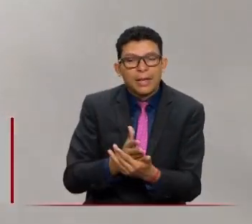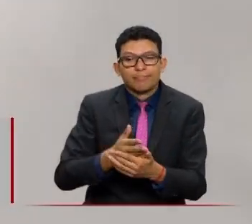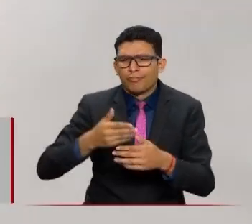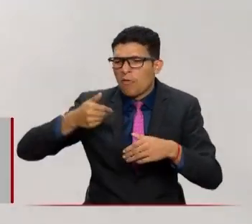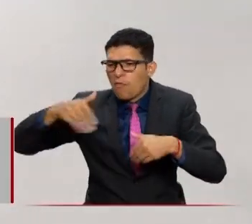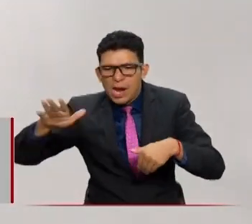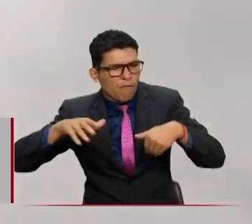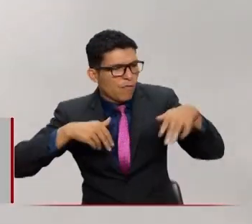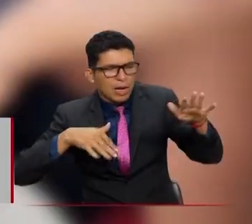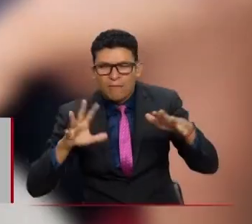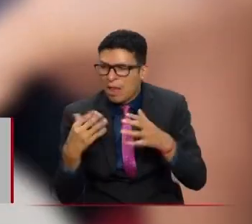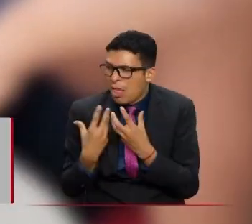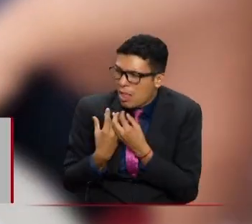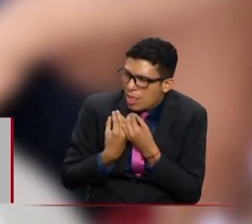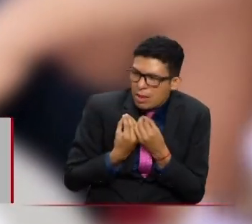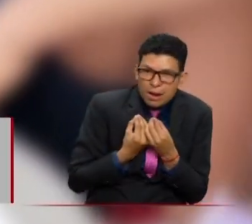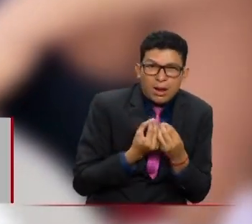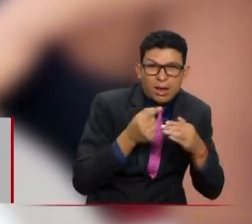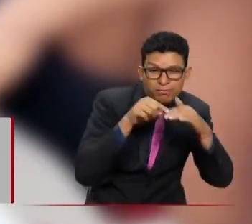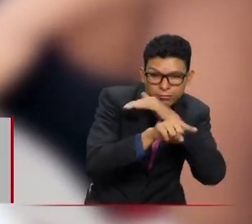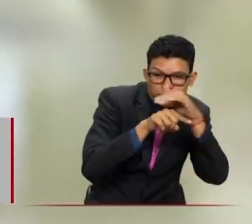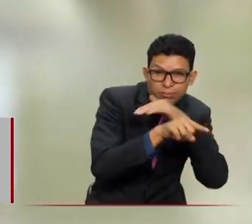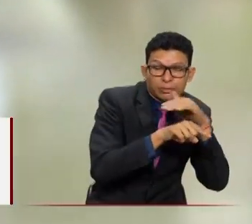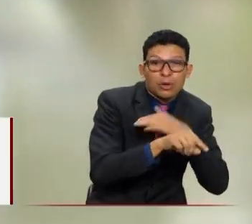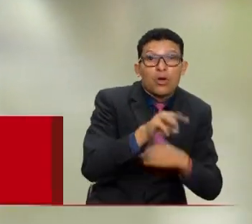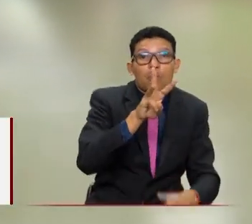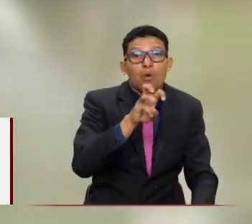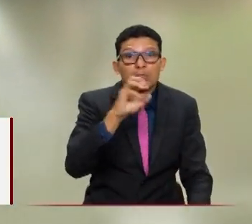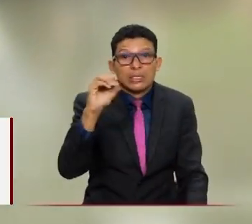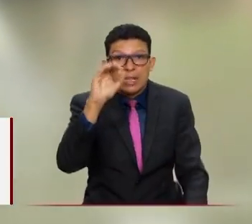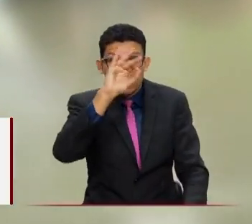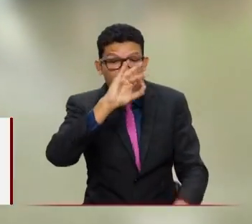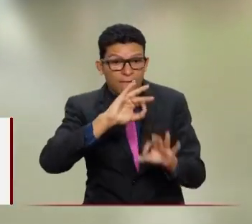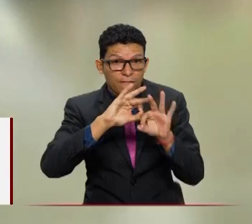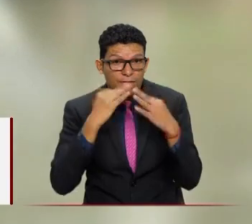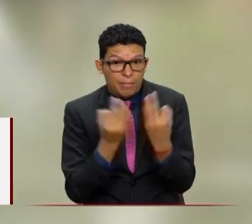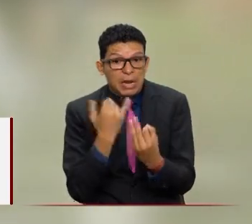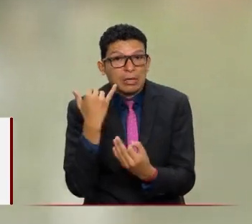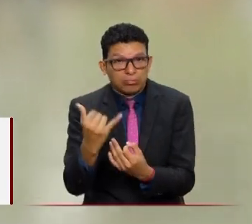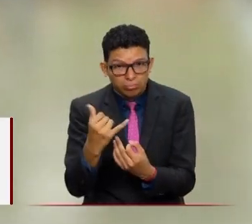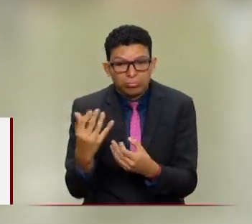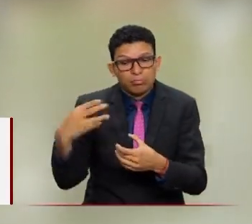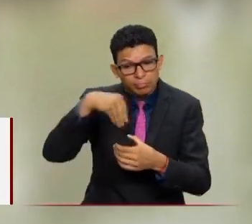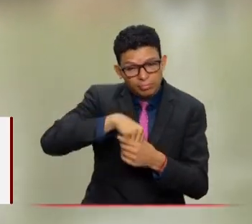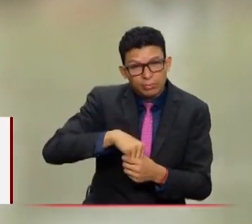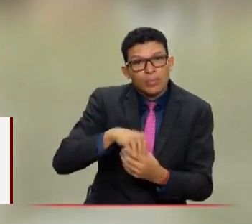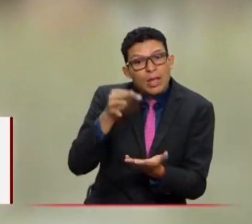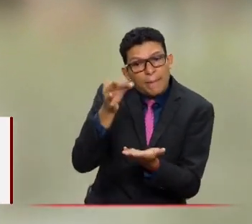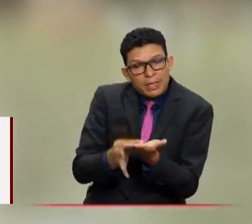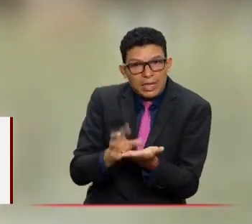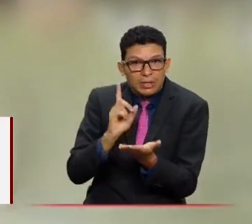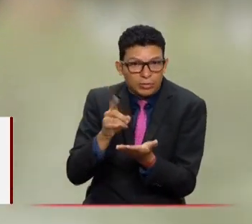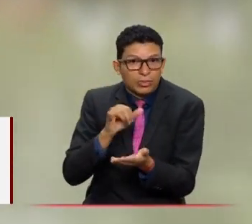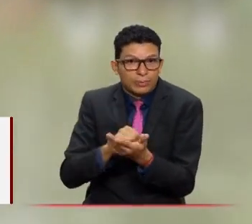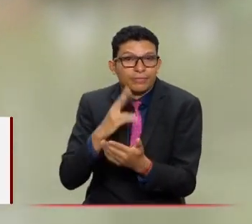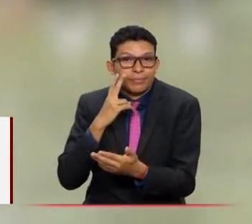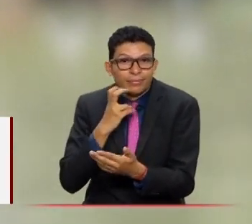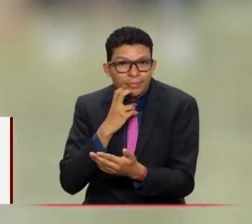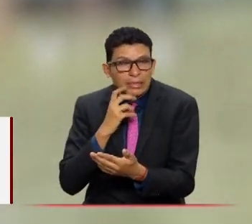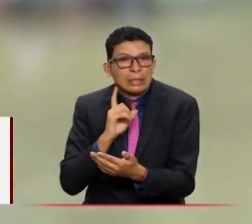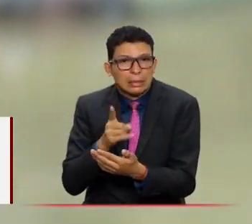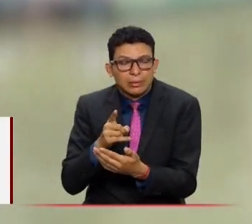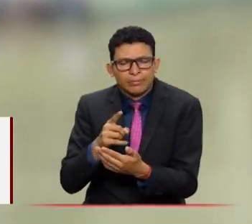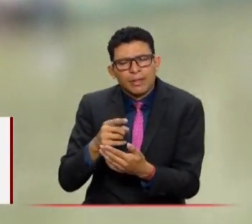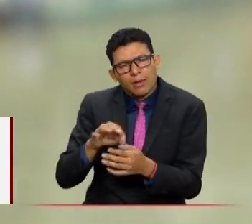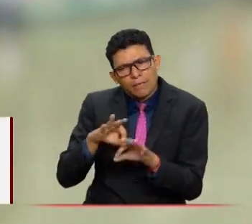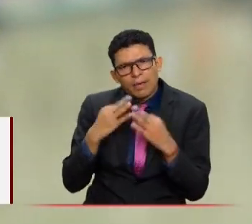cerca de 80 familias que llegaron al casco urbano del municipio de Isthmina. Las familias siguen pidiendo garantías, pero también desde el gobierno